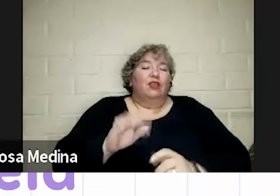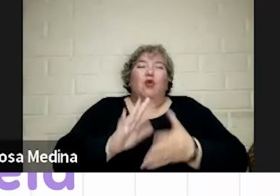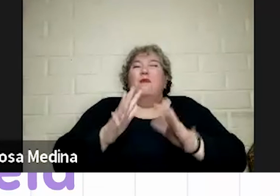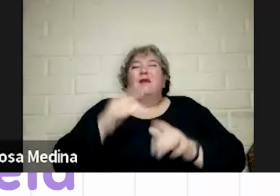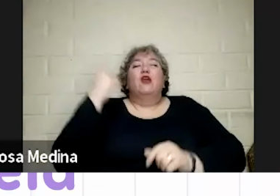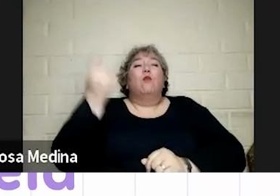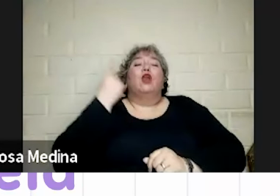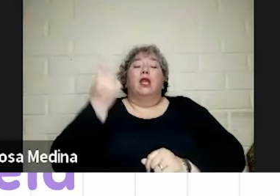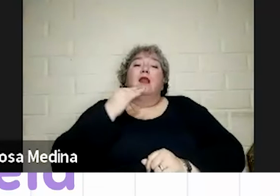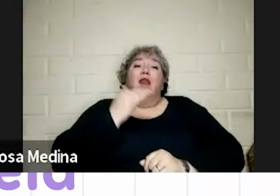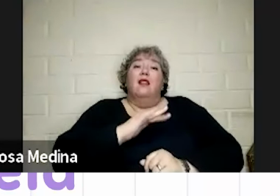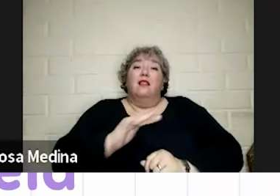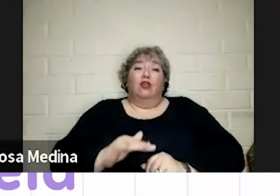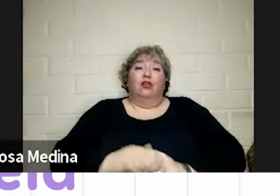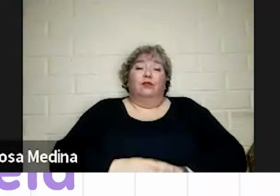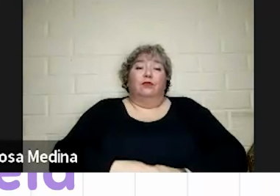pueden decirnos.